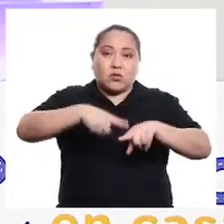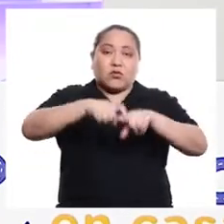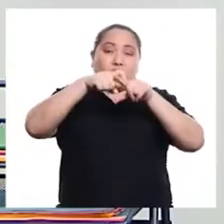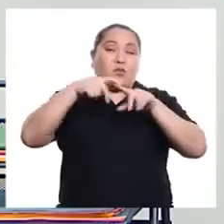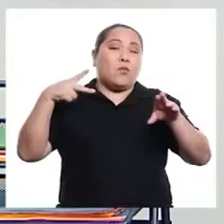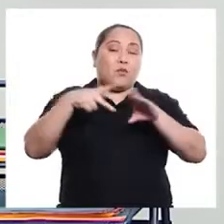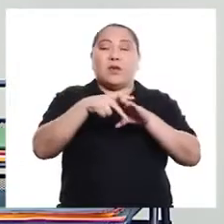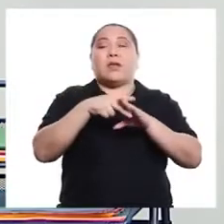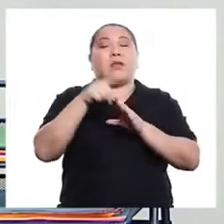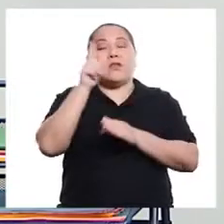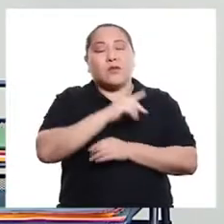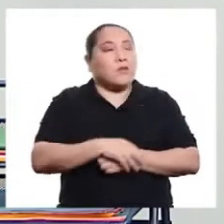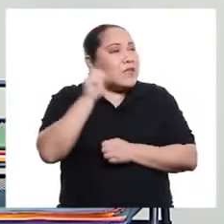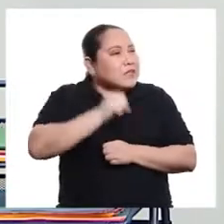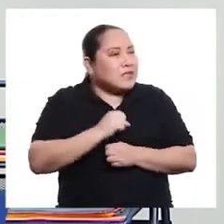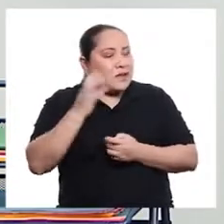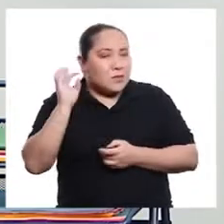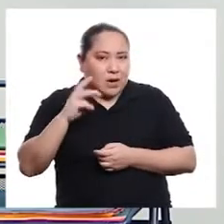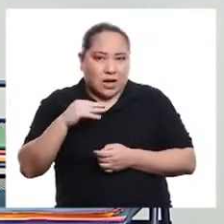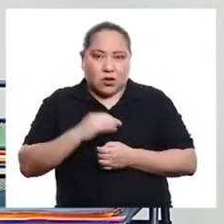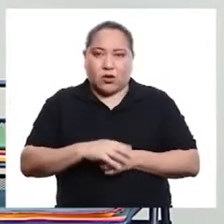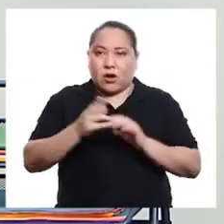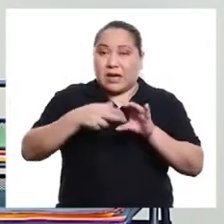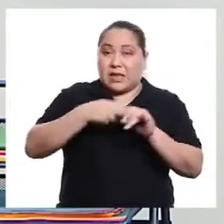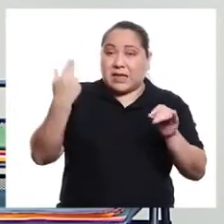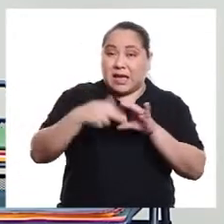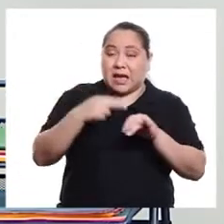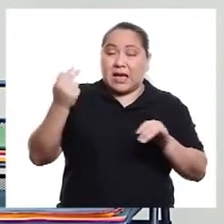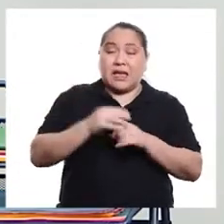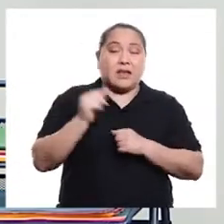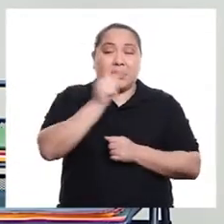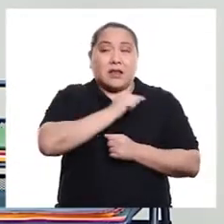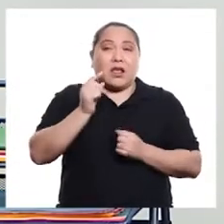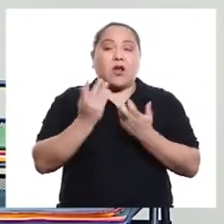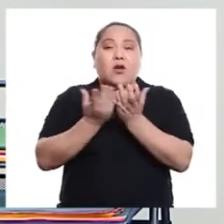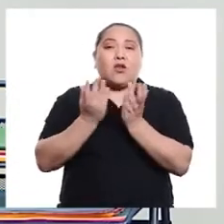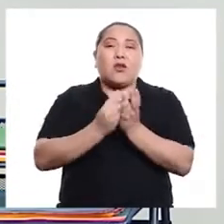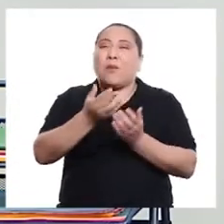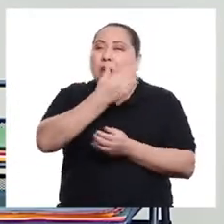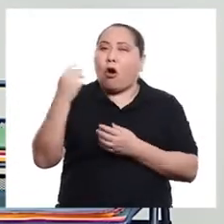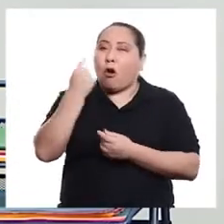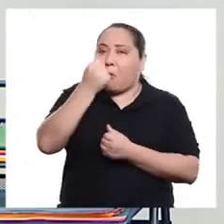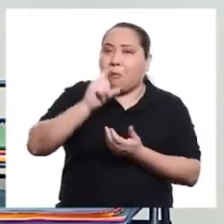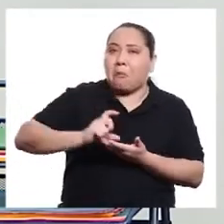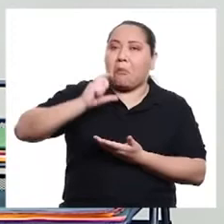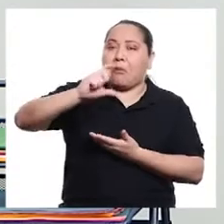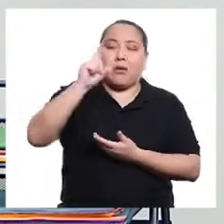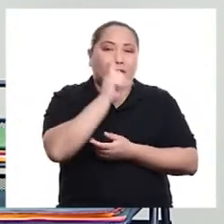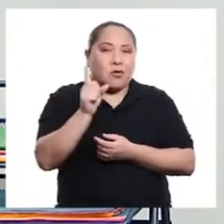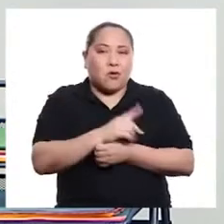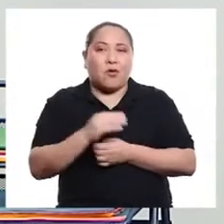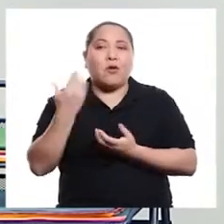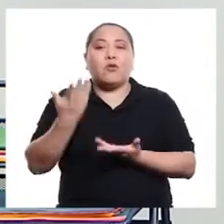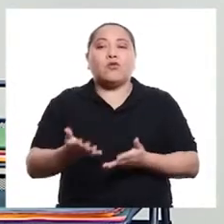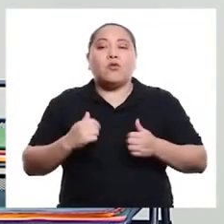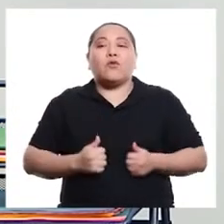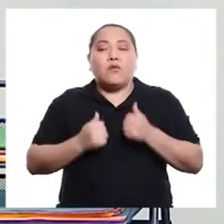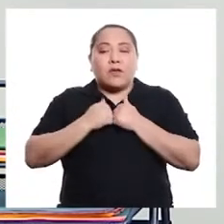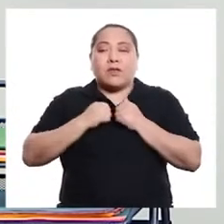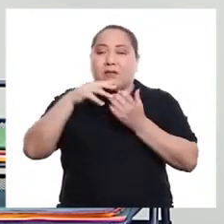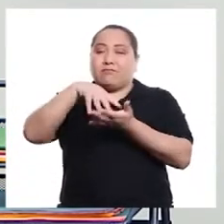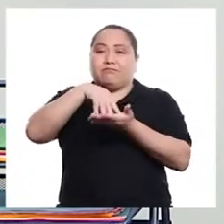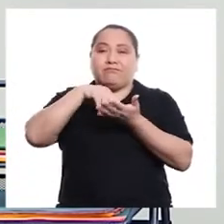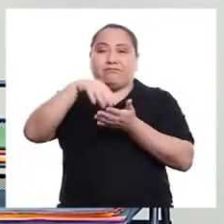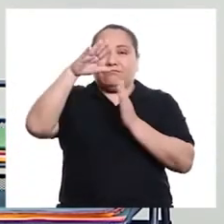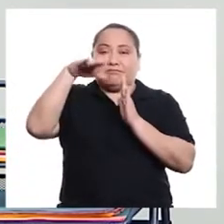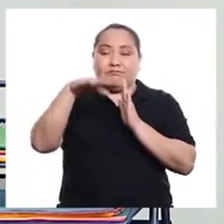frene. Exacto, Mario. Abandonar el colegio no genera mejores logros económicos, todo lo contrario. Contribuye a que las condiciones de